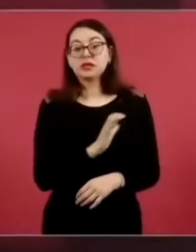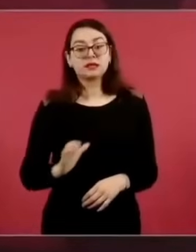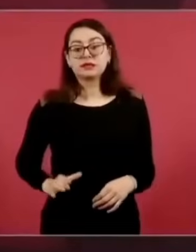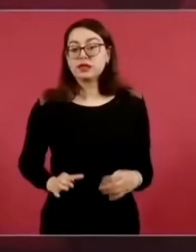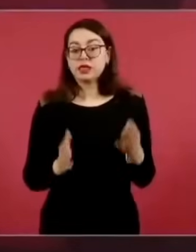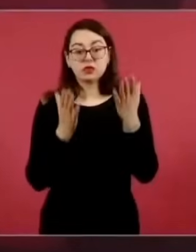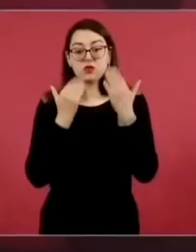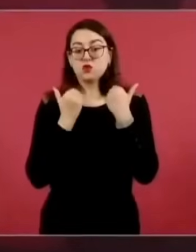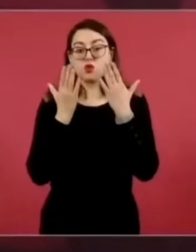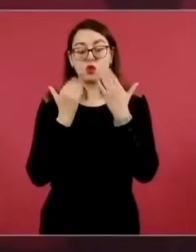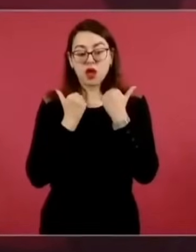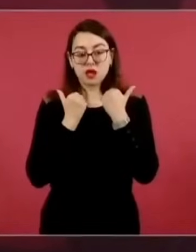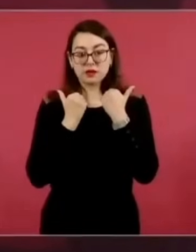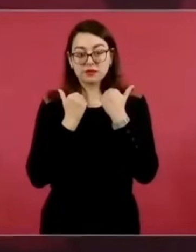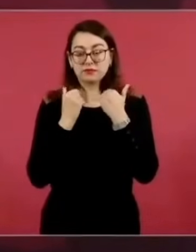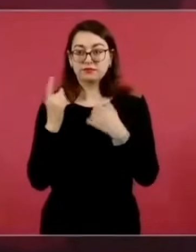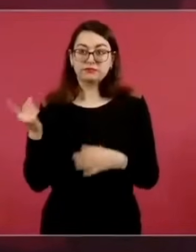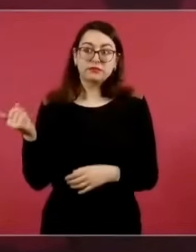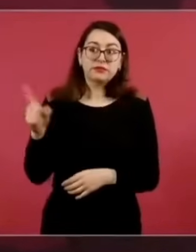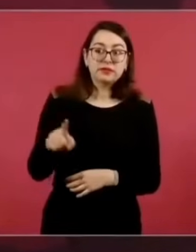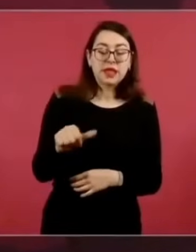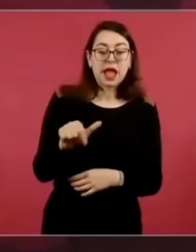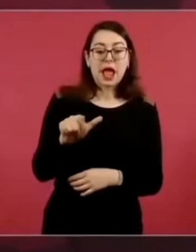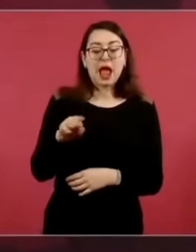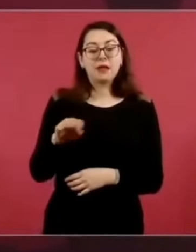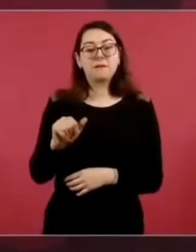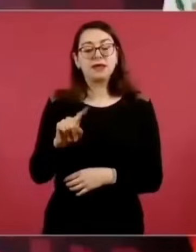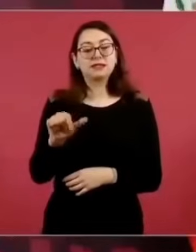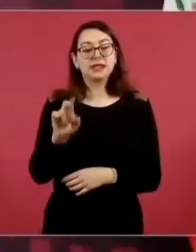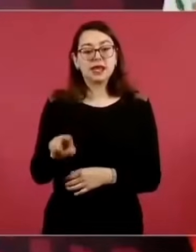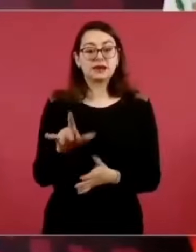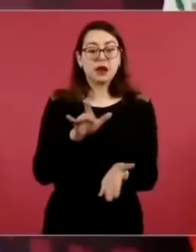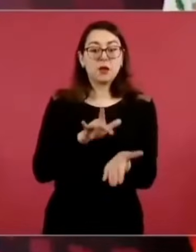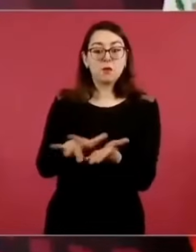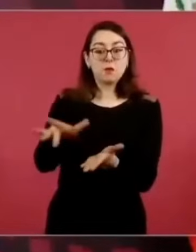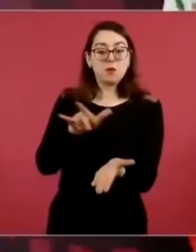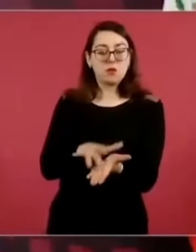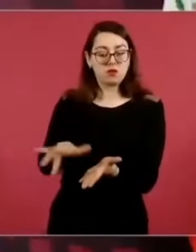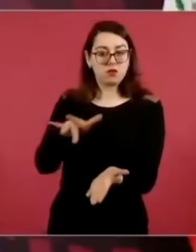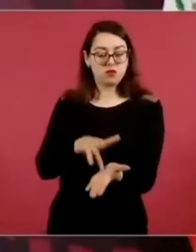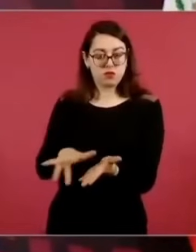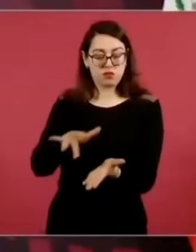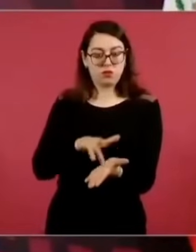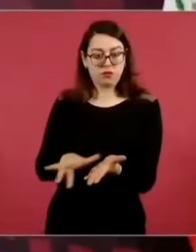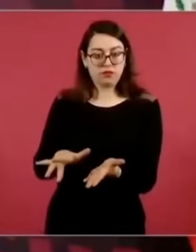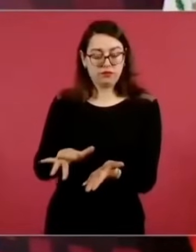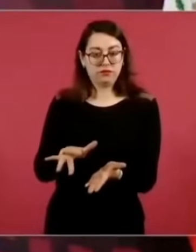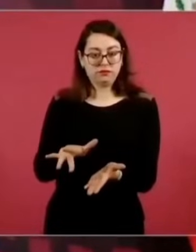propio, sino apoyan a Almazán. Pero no solo